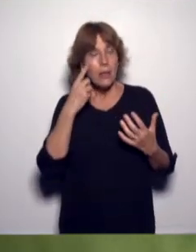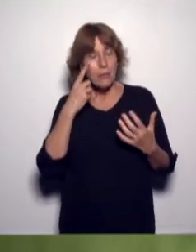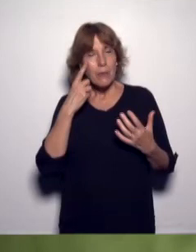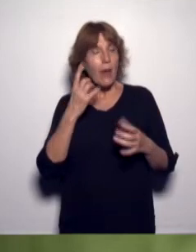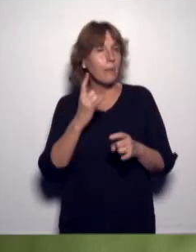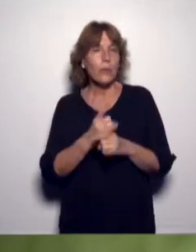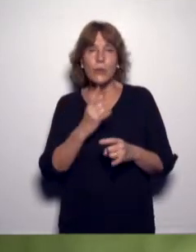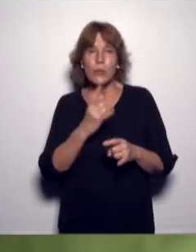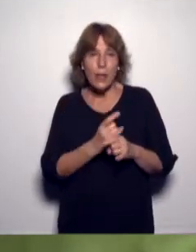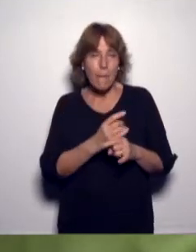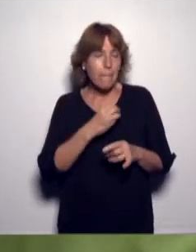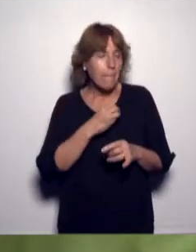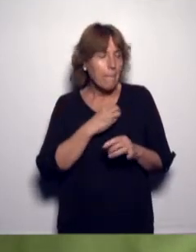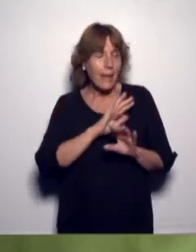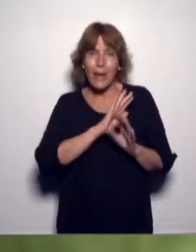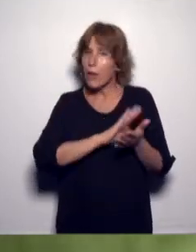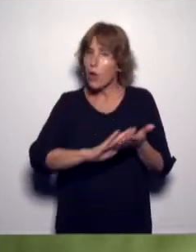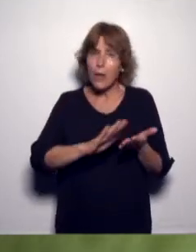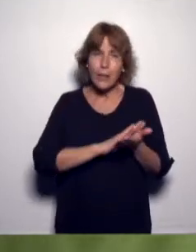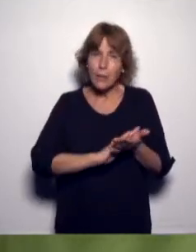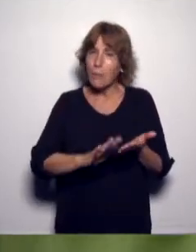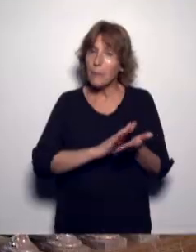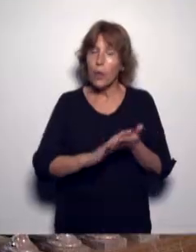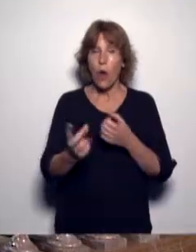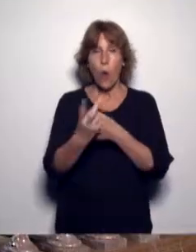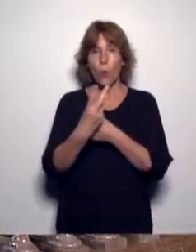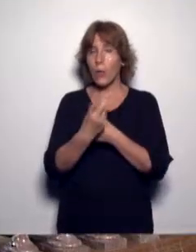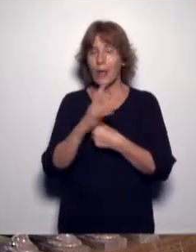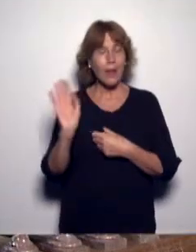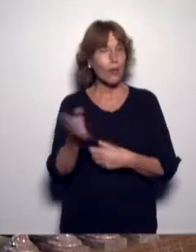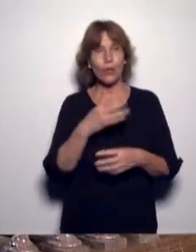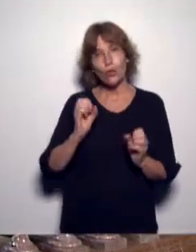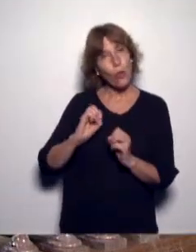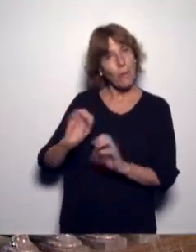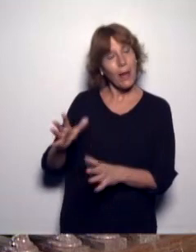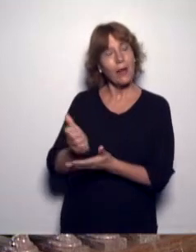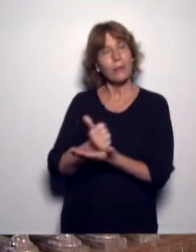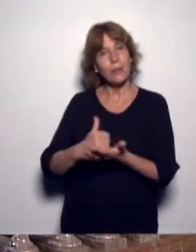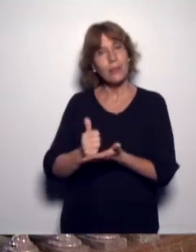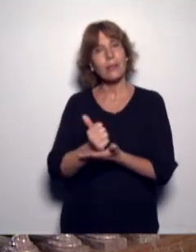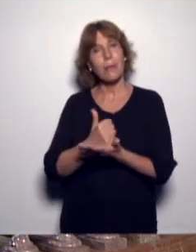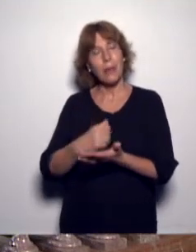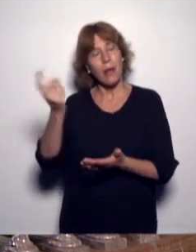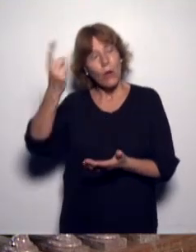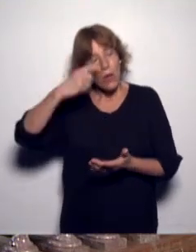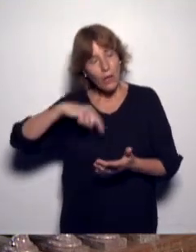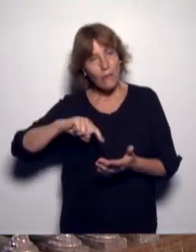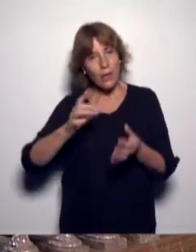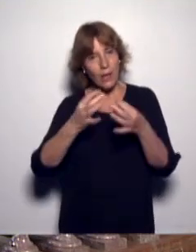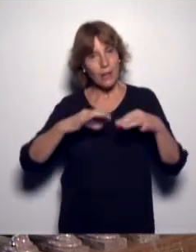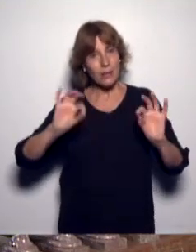siempre libres de pecado, protegidos de todo mal, mientras esperamos la venida gloriosa de nuestro